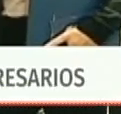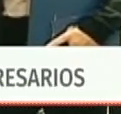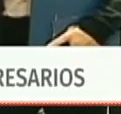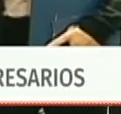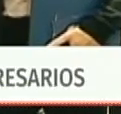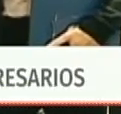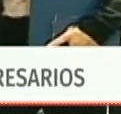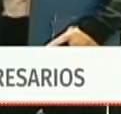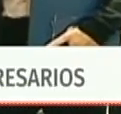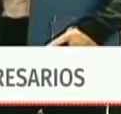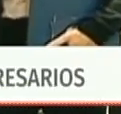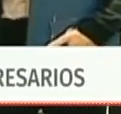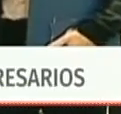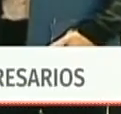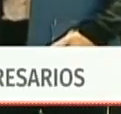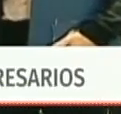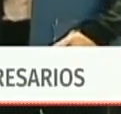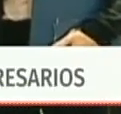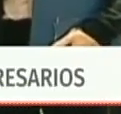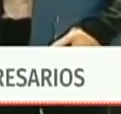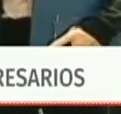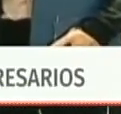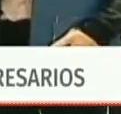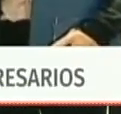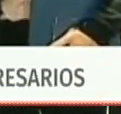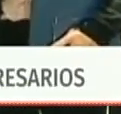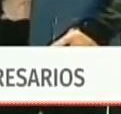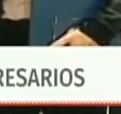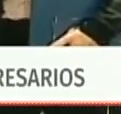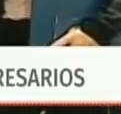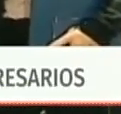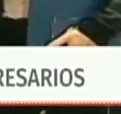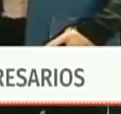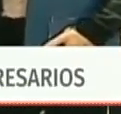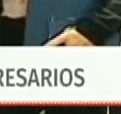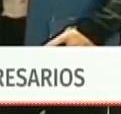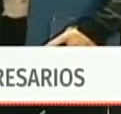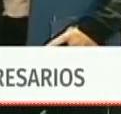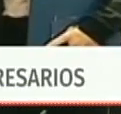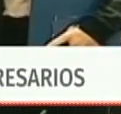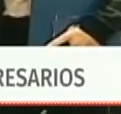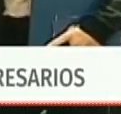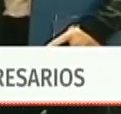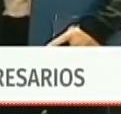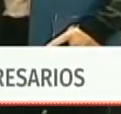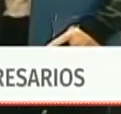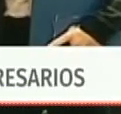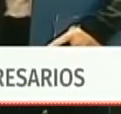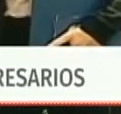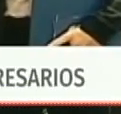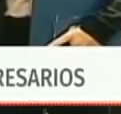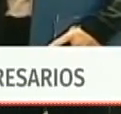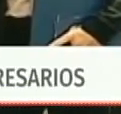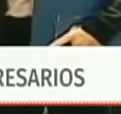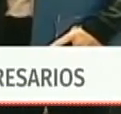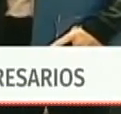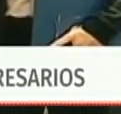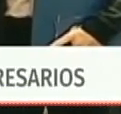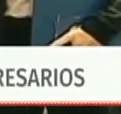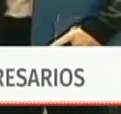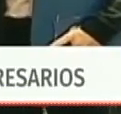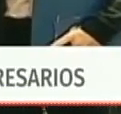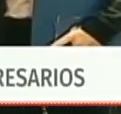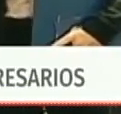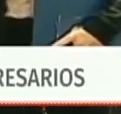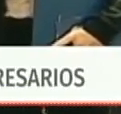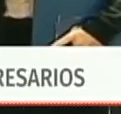en su tarjeta, tenga sus criptos. En primer lugar, el Petro. Es el mundo del siglo XXI,